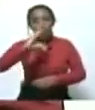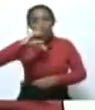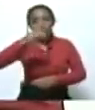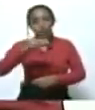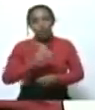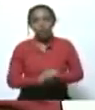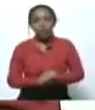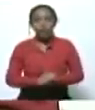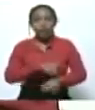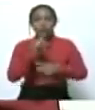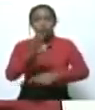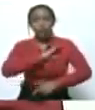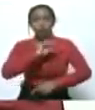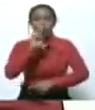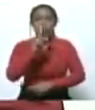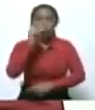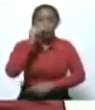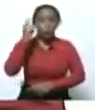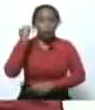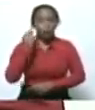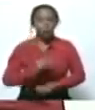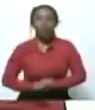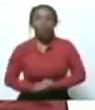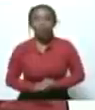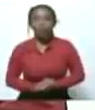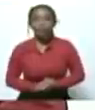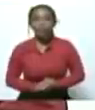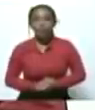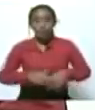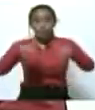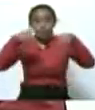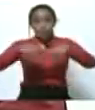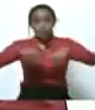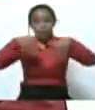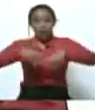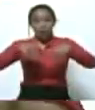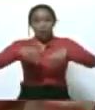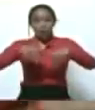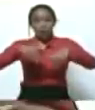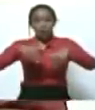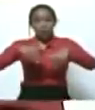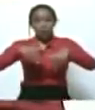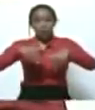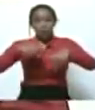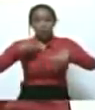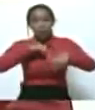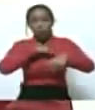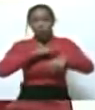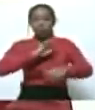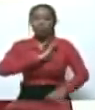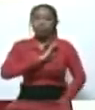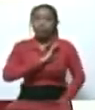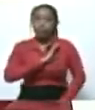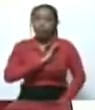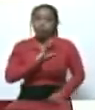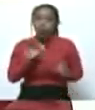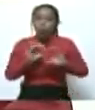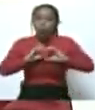de sus dos hombres y dos mujeres. Y desde aquí, desde nosotros tendremos nuestra sala